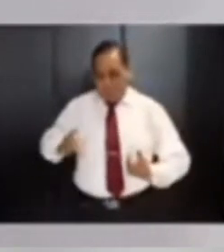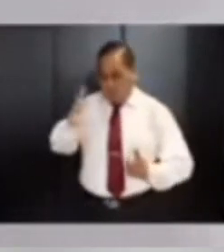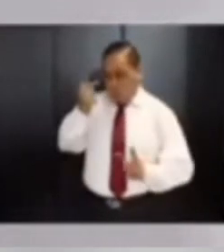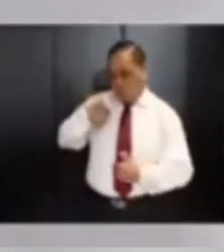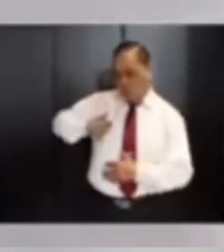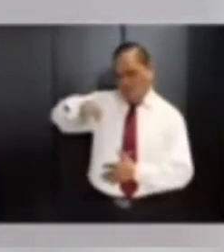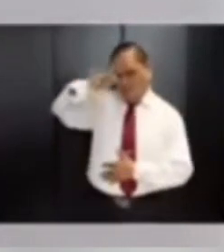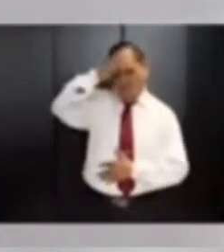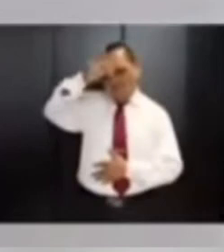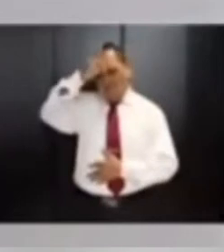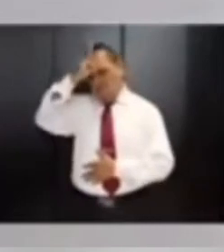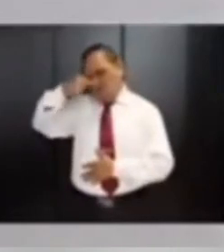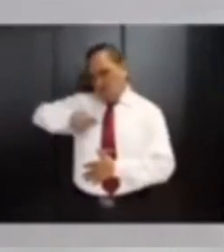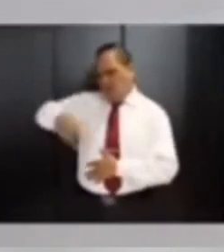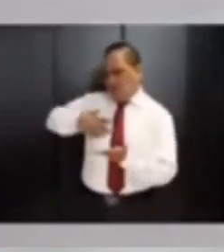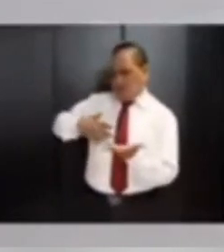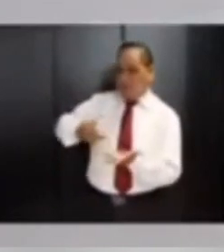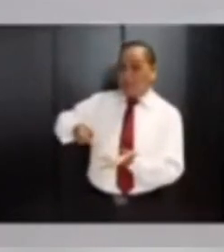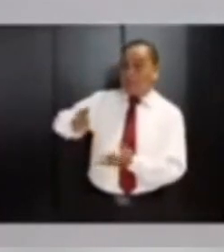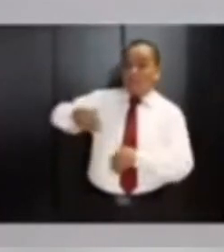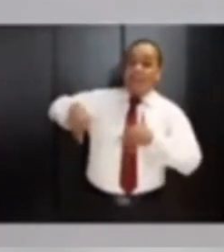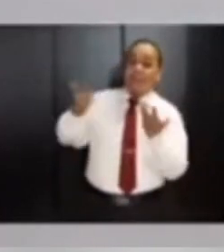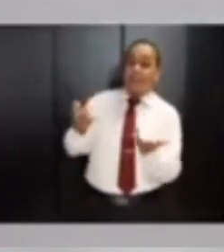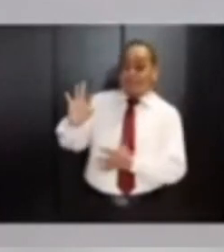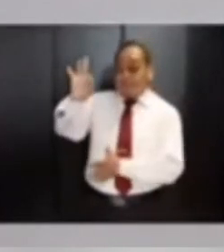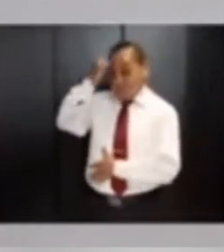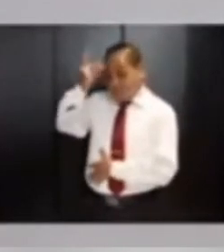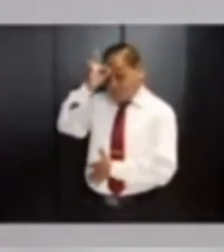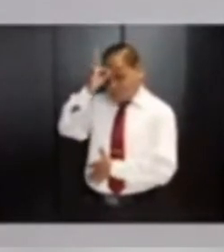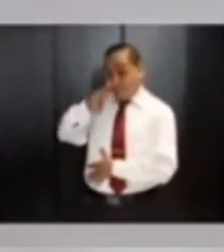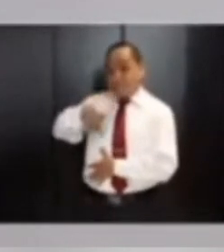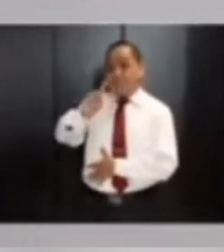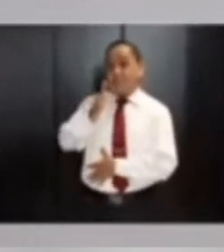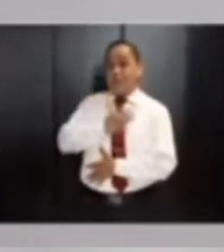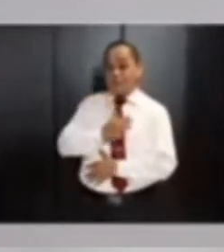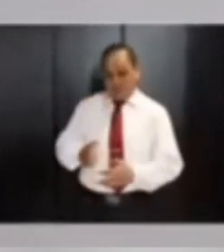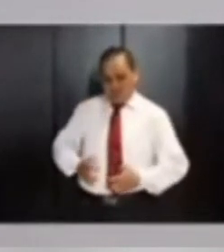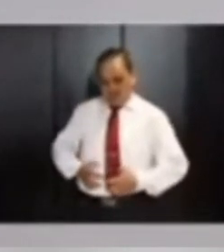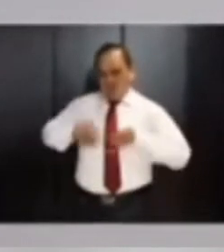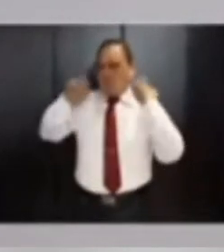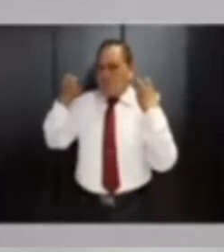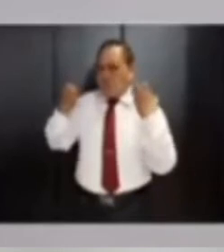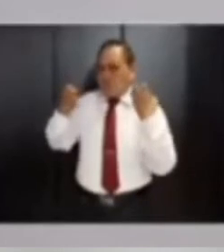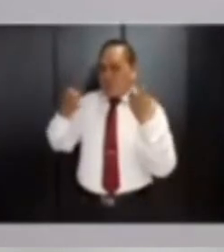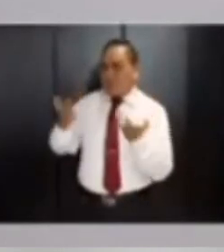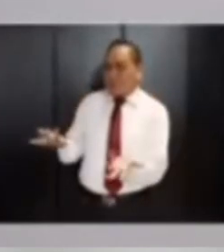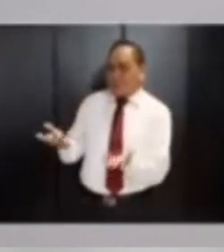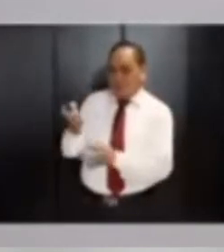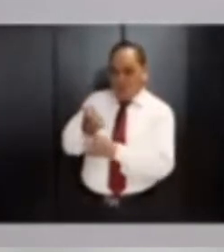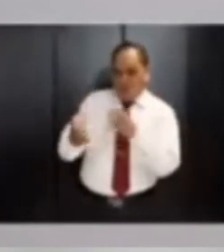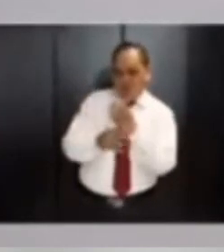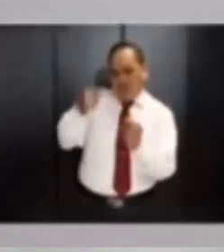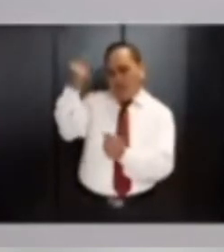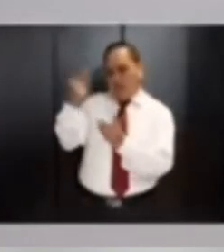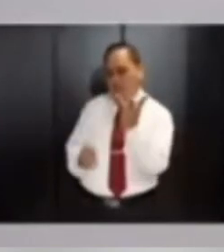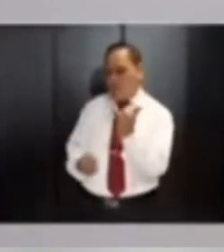de a mí porque me vale de sueño pero no quiero encabronan por una mamá ya hay pendejadas que es donde